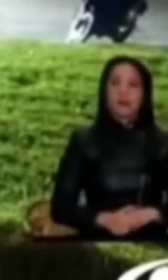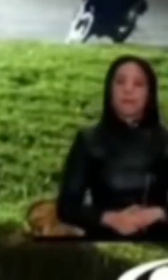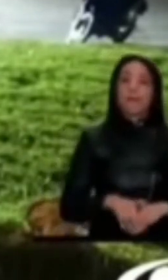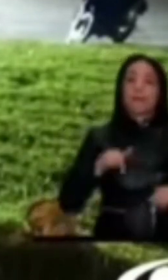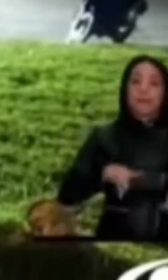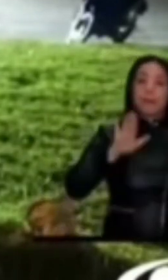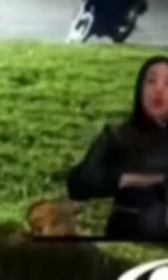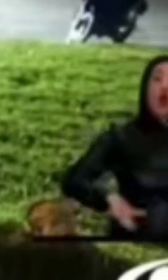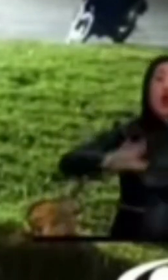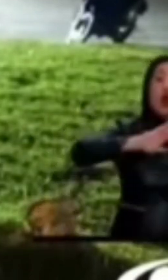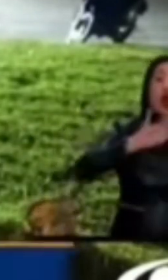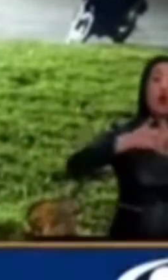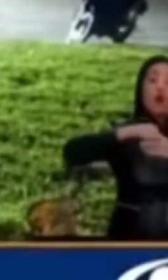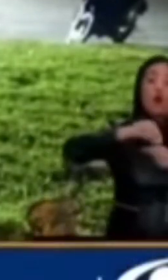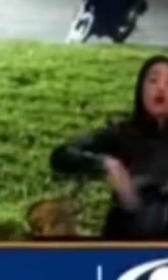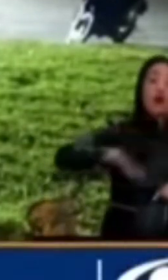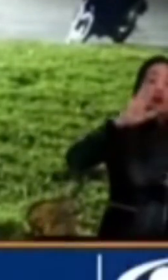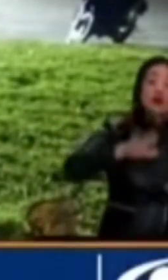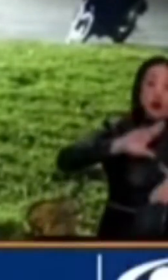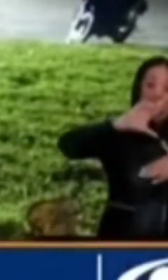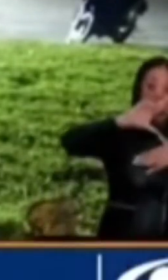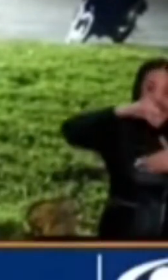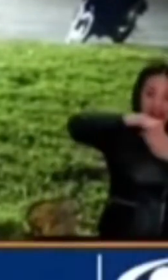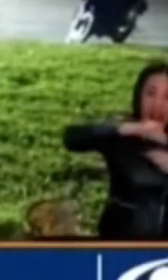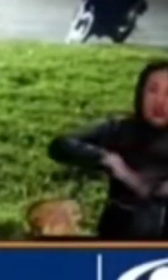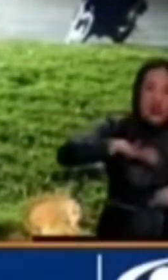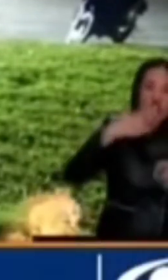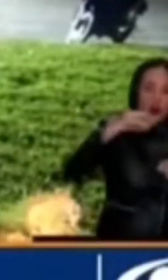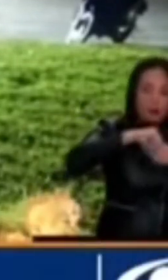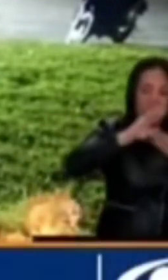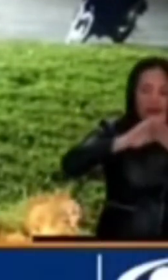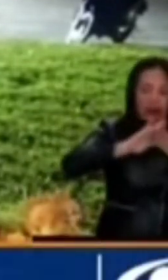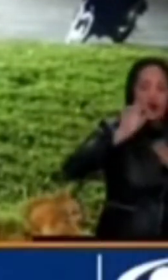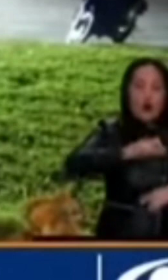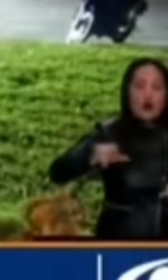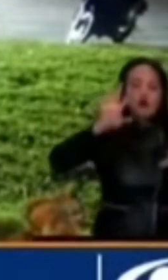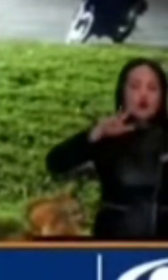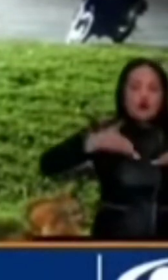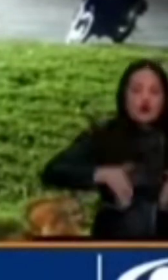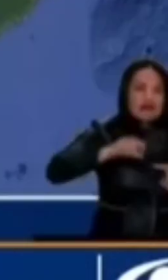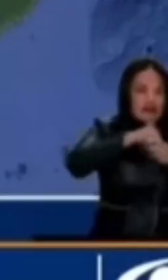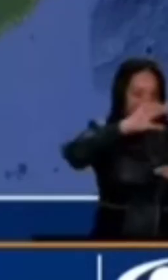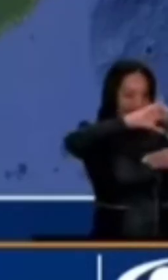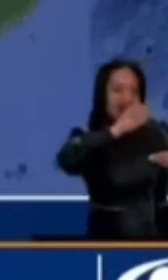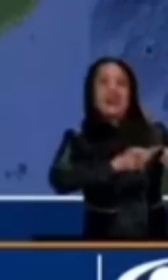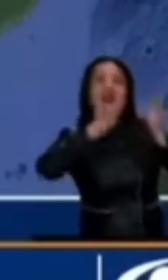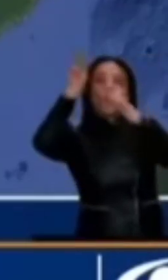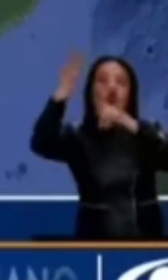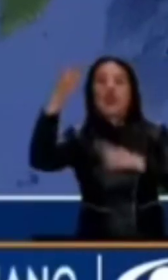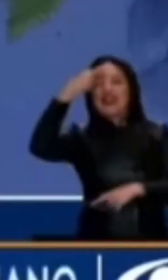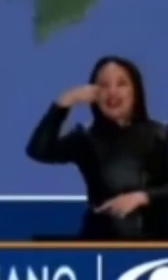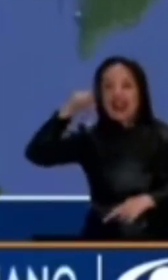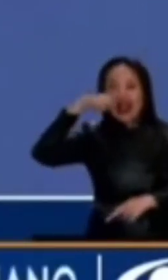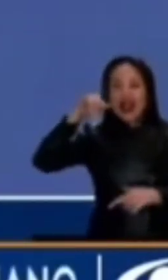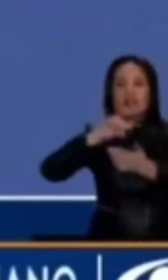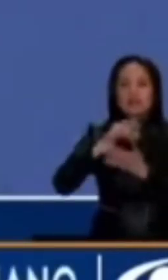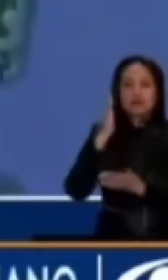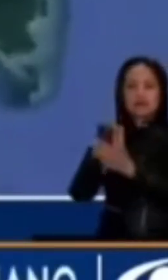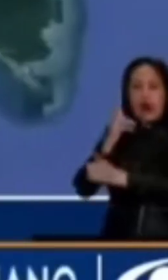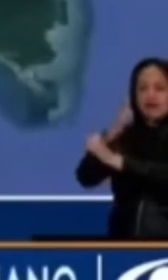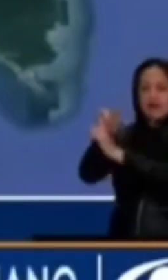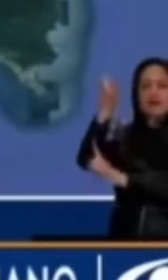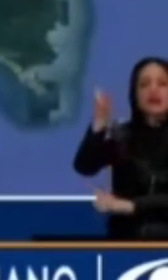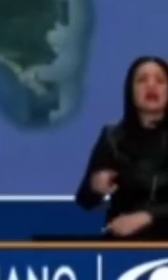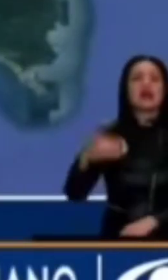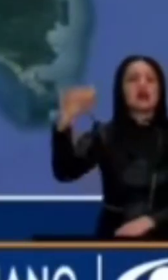comunidad latina en Tailandia está consternada por el macabro asesinato de lo colombiano Edwin Arrieta de 44 años